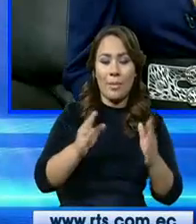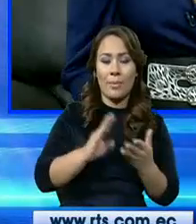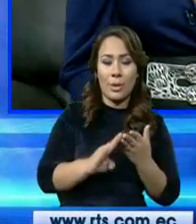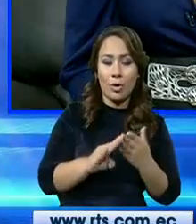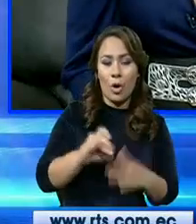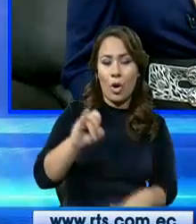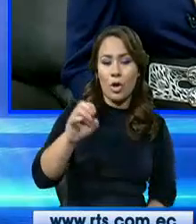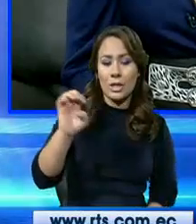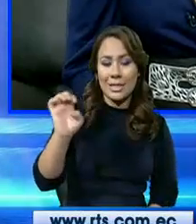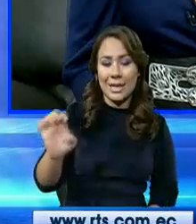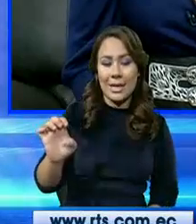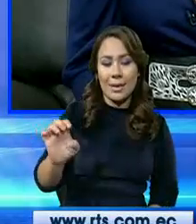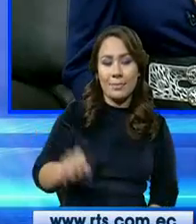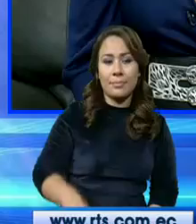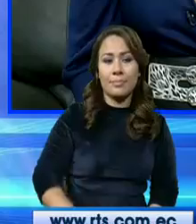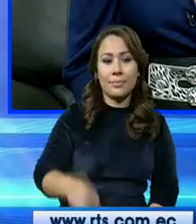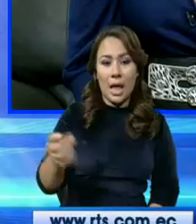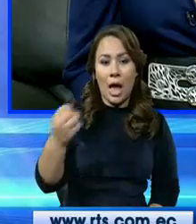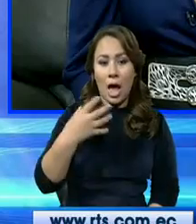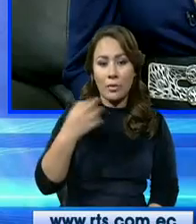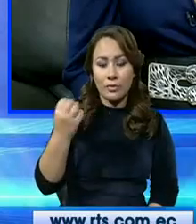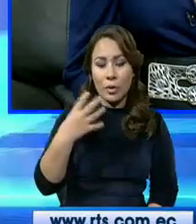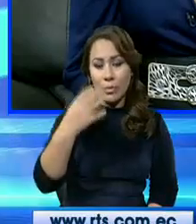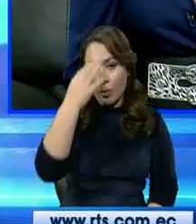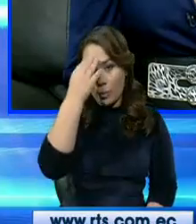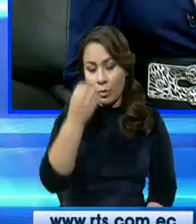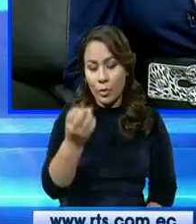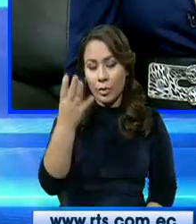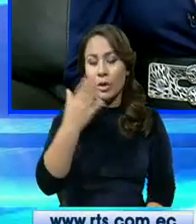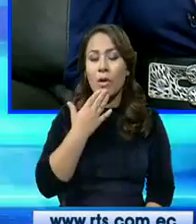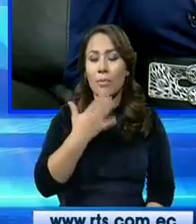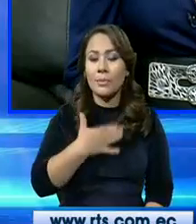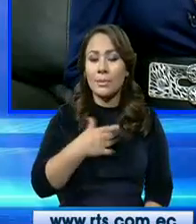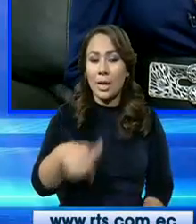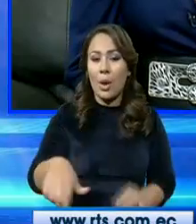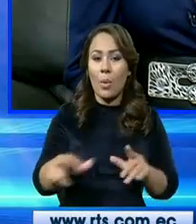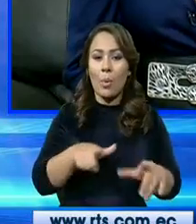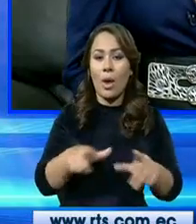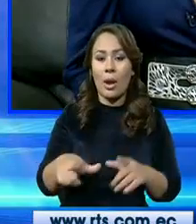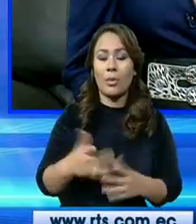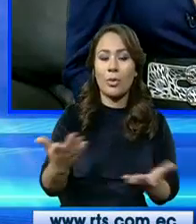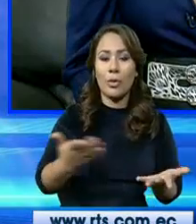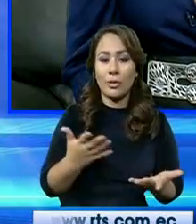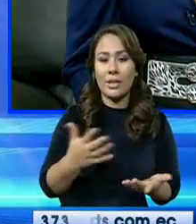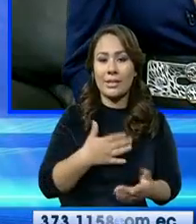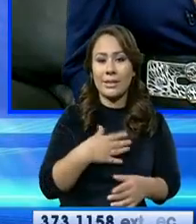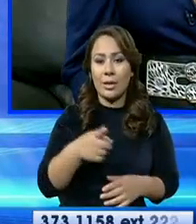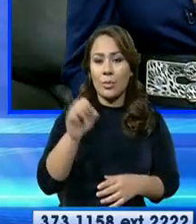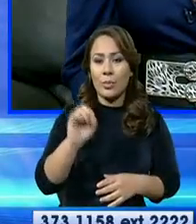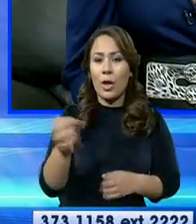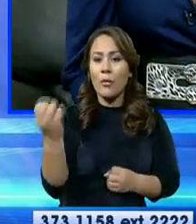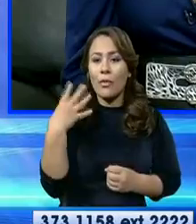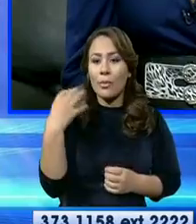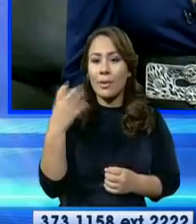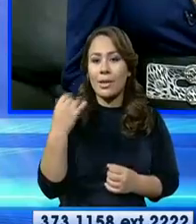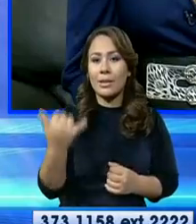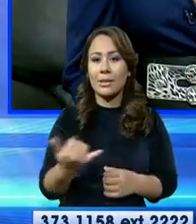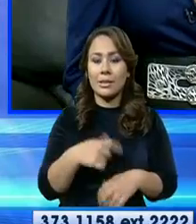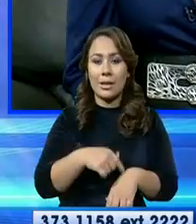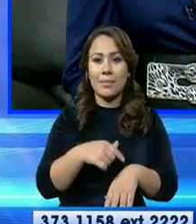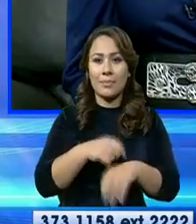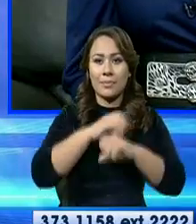Morales. José, muy buenos días, un gusto saludarte. Cuéntanos en qué lugar de la ciudad te encuentras y qué nos puedes reportar a esta hora.